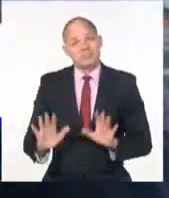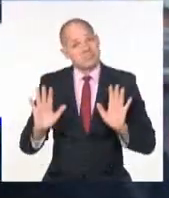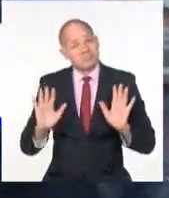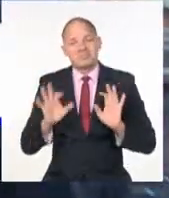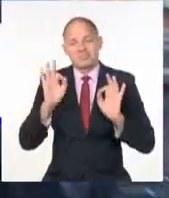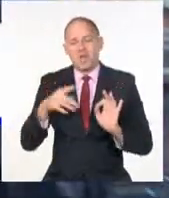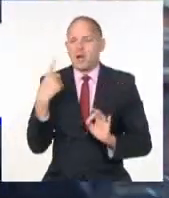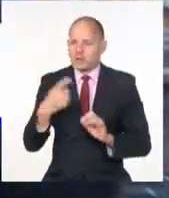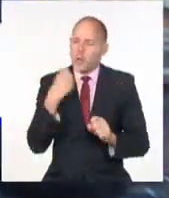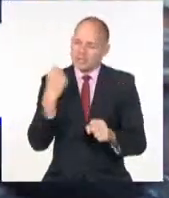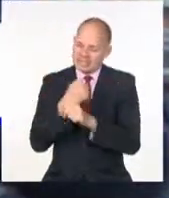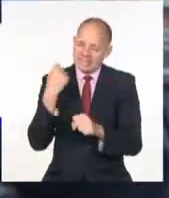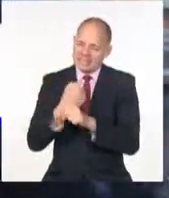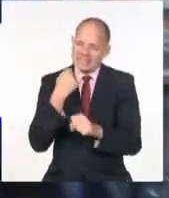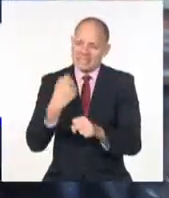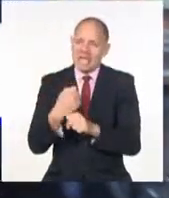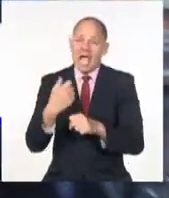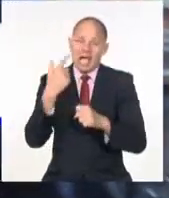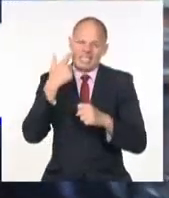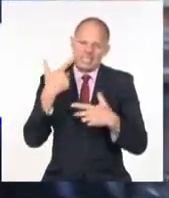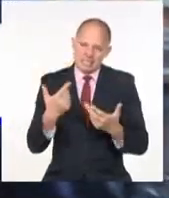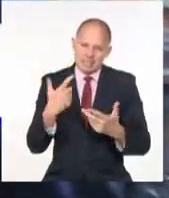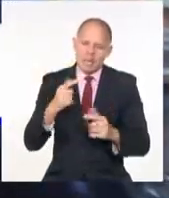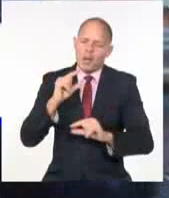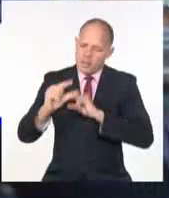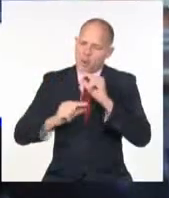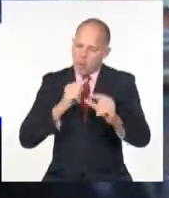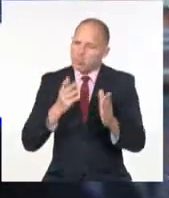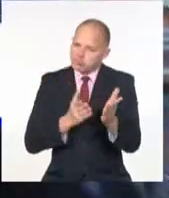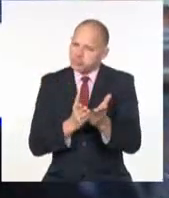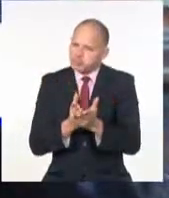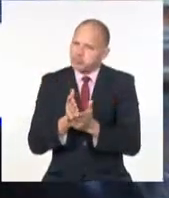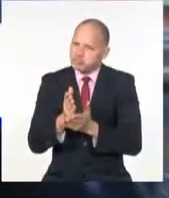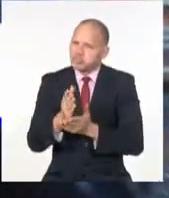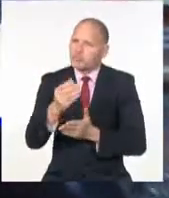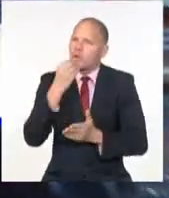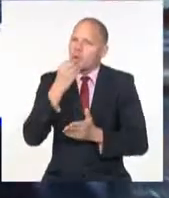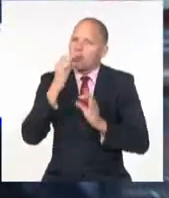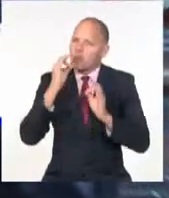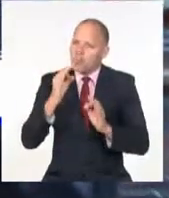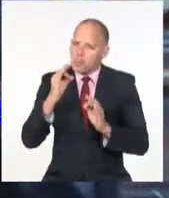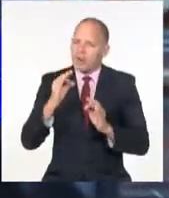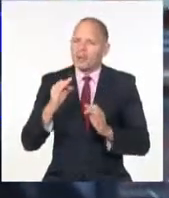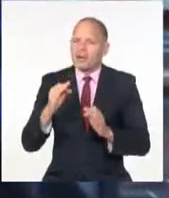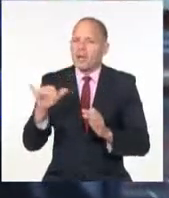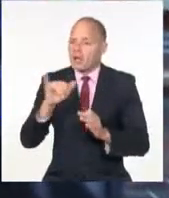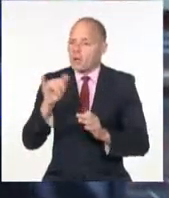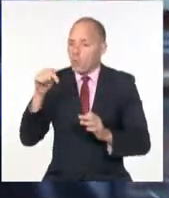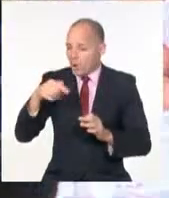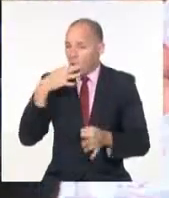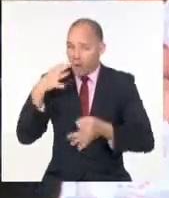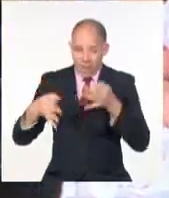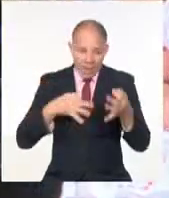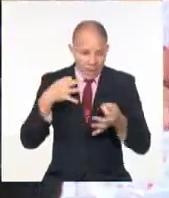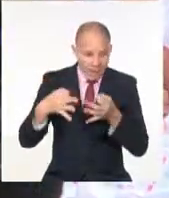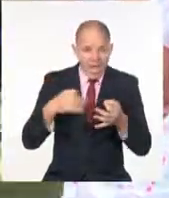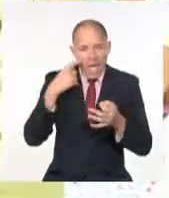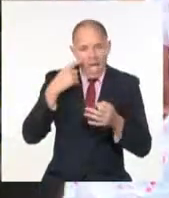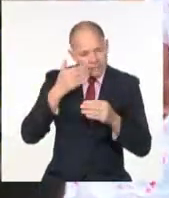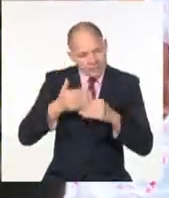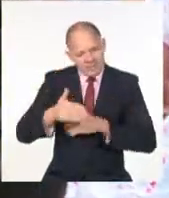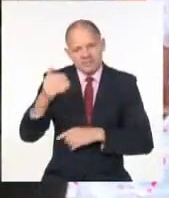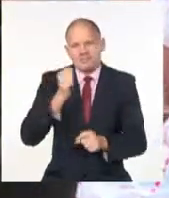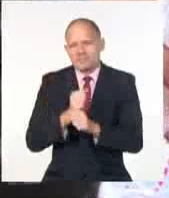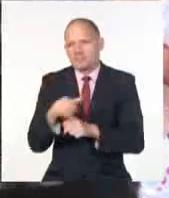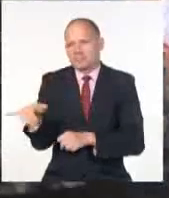conjunta con todos ustedes para avanzar en todo lo que hoy y en los días anteriores se ha discutido. La